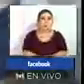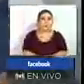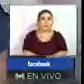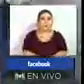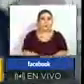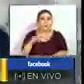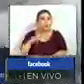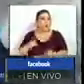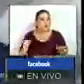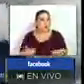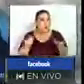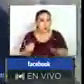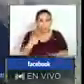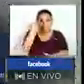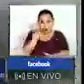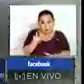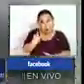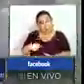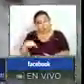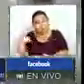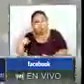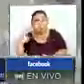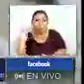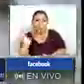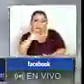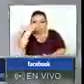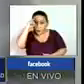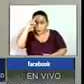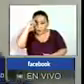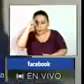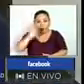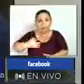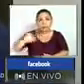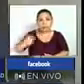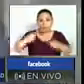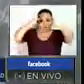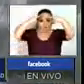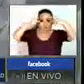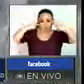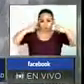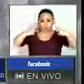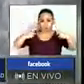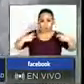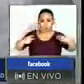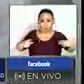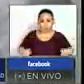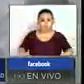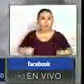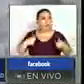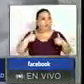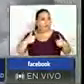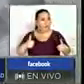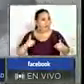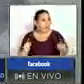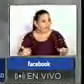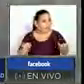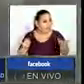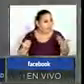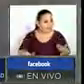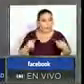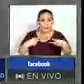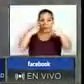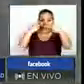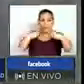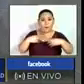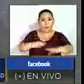Ahora, los pacientes y el personal de salud deben pasar por un estricto control de bioseguridad para eliminar por completo